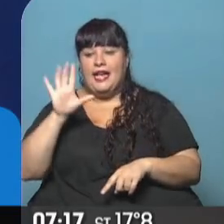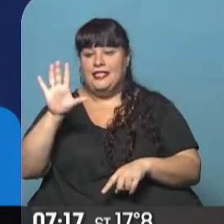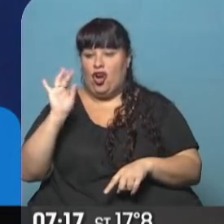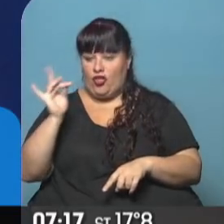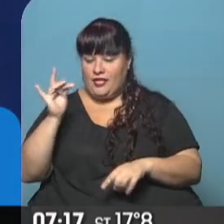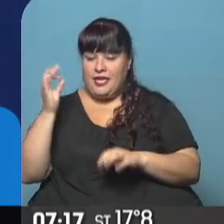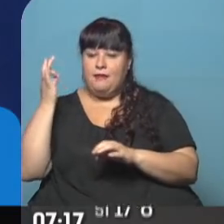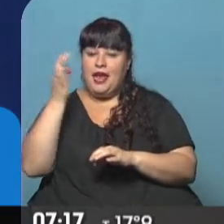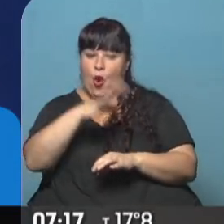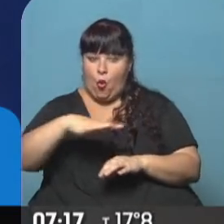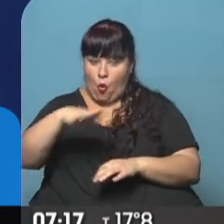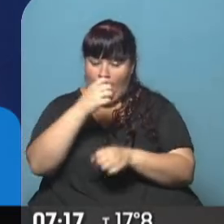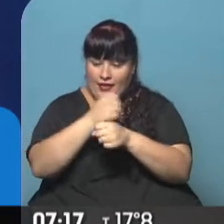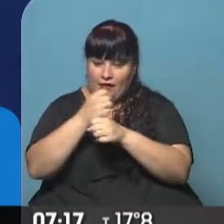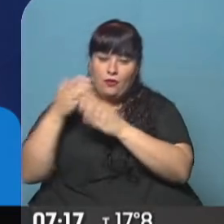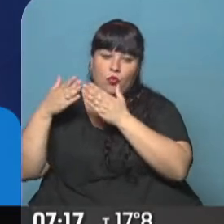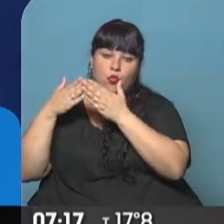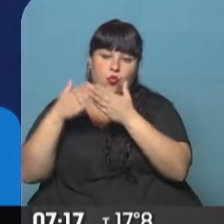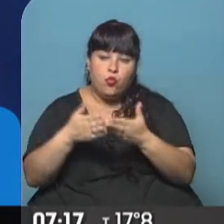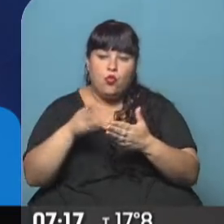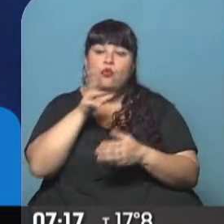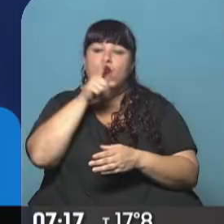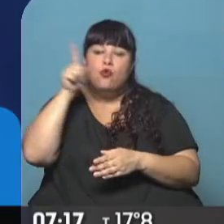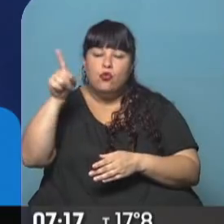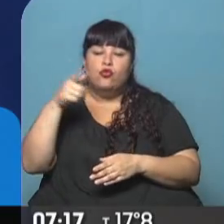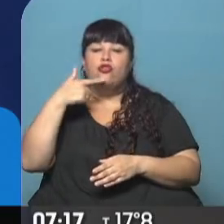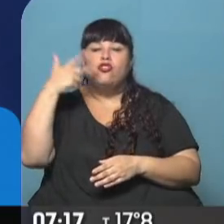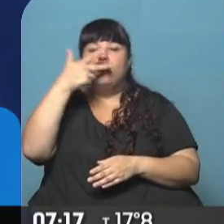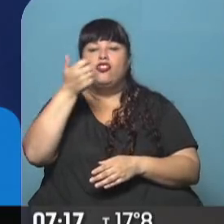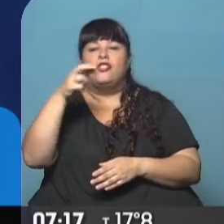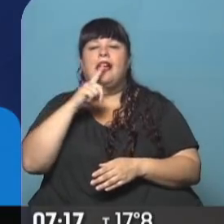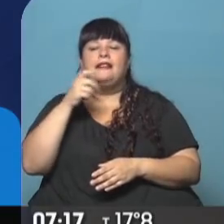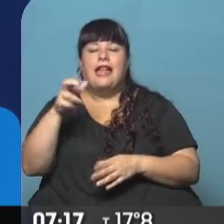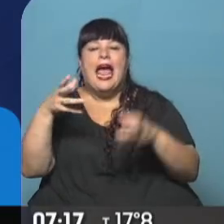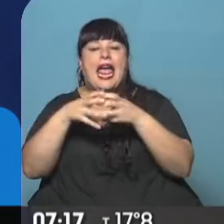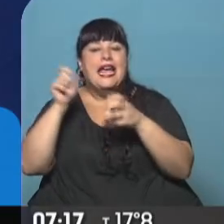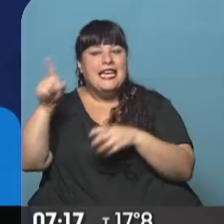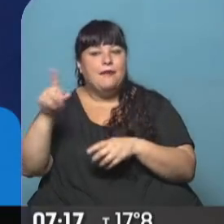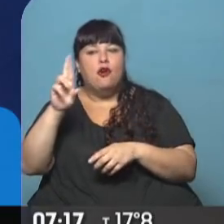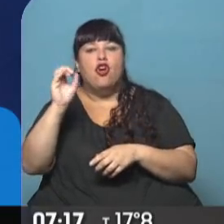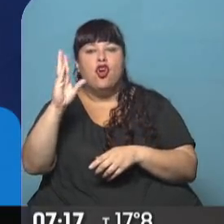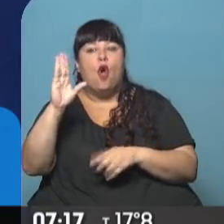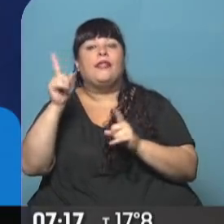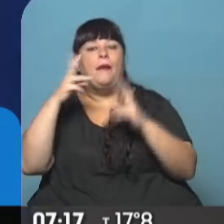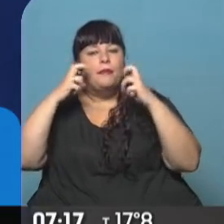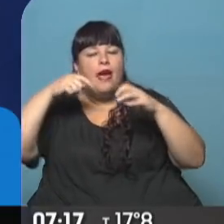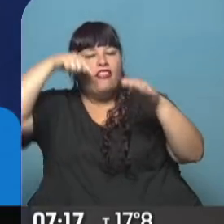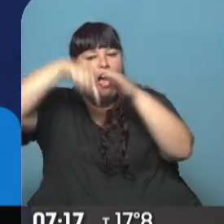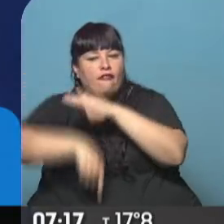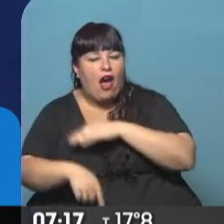estaría arribando al área de operaciones el buque ruso Yantar con su equipo ROV, también de inspección